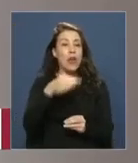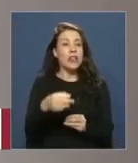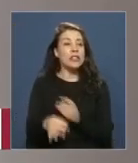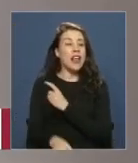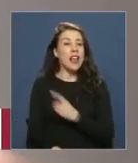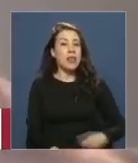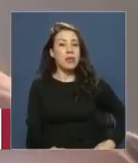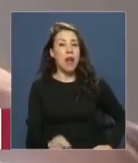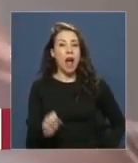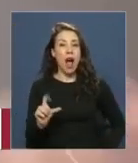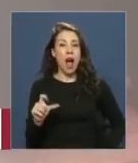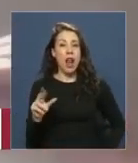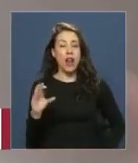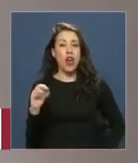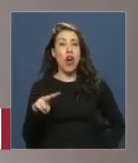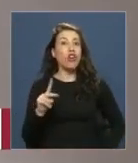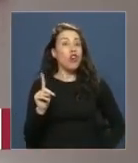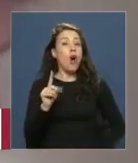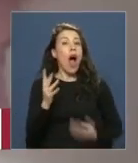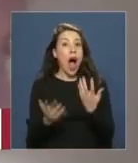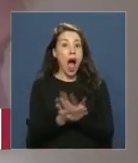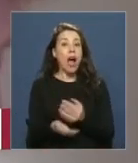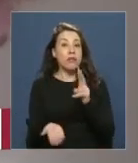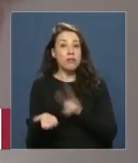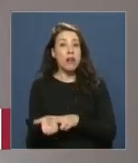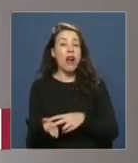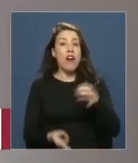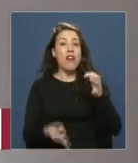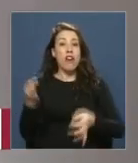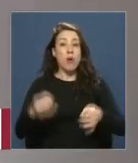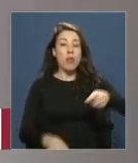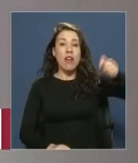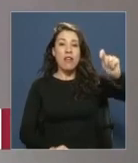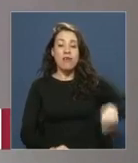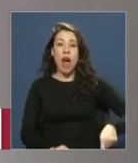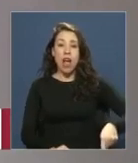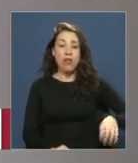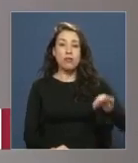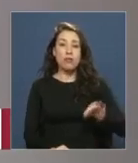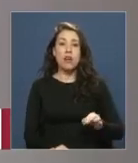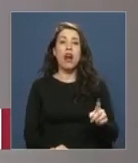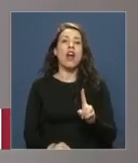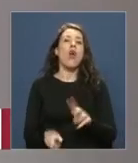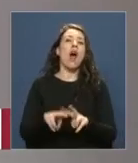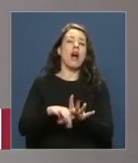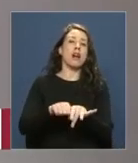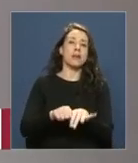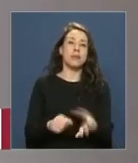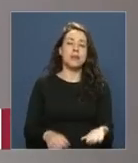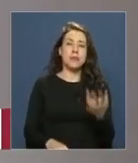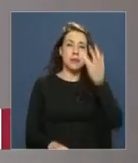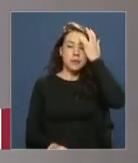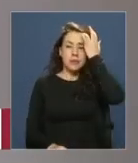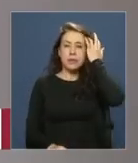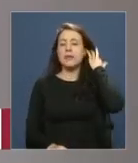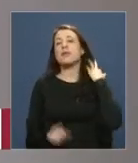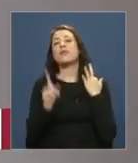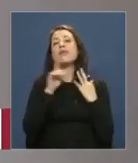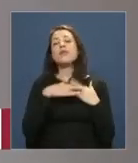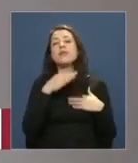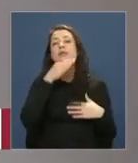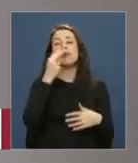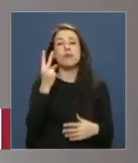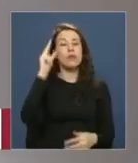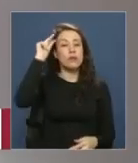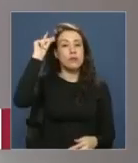diputado Alarcón, sino que hay fallos judiciales en esa dirección. Así que no nos vendan gato por liebre. Termino, presidente, con dos ideas.